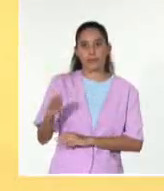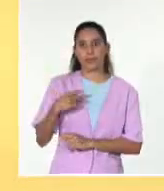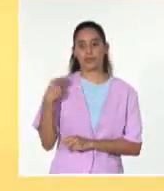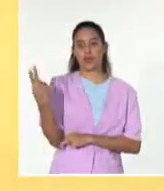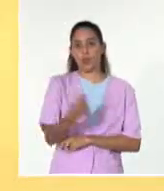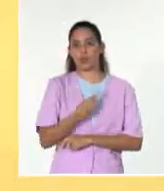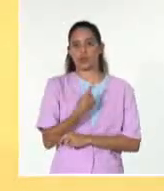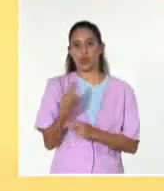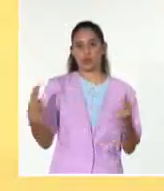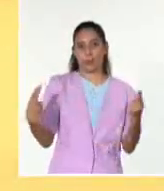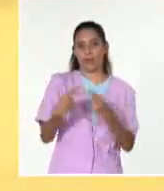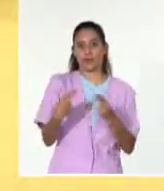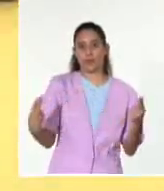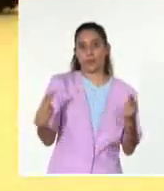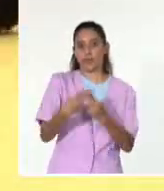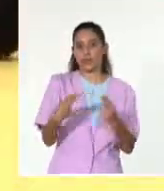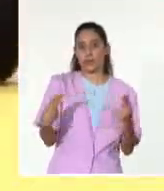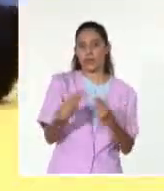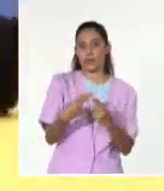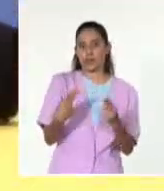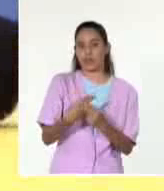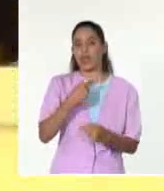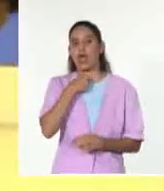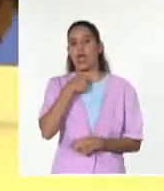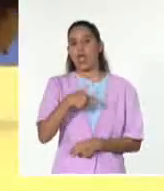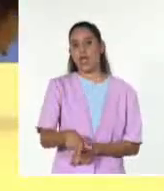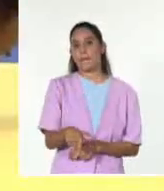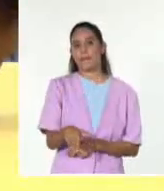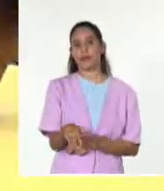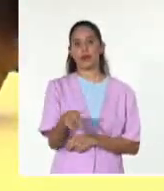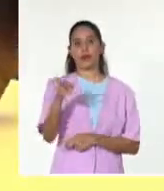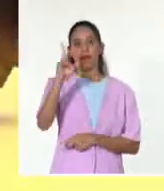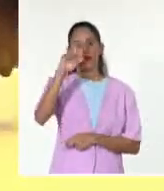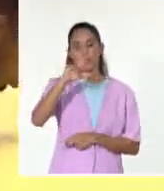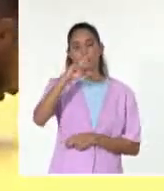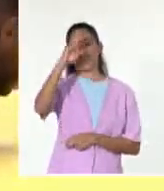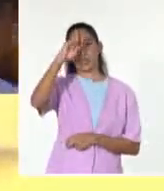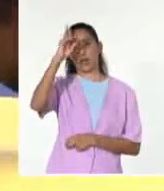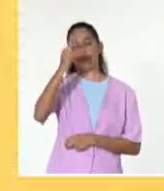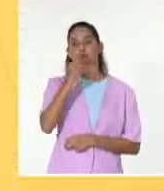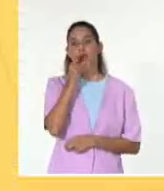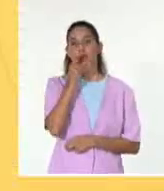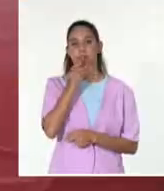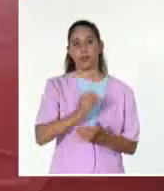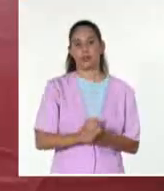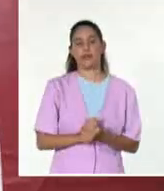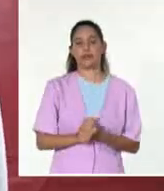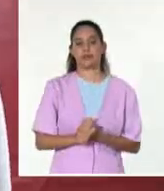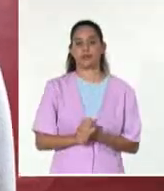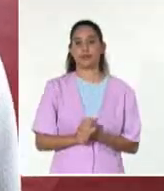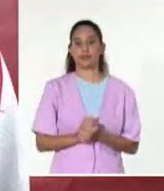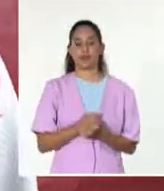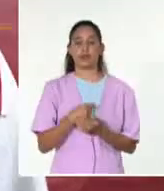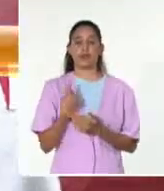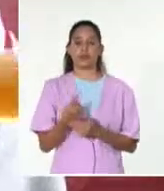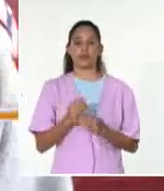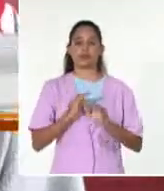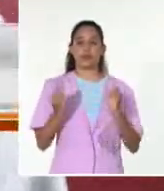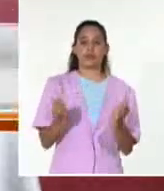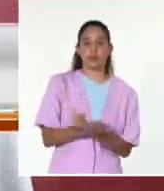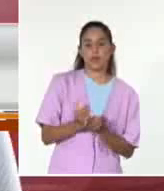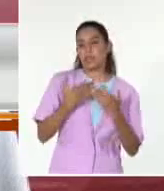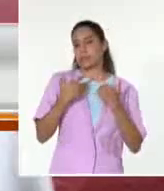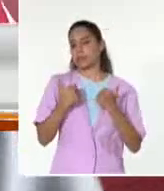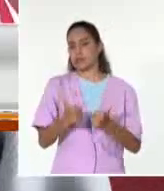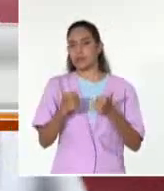República Dominicana, Florentino, también uno de los principales rivales a batir. Todo bastante bien, un poco de problemas familiares y eso, pero no, todo